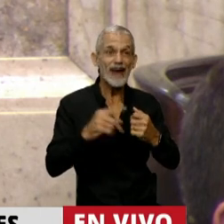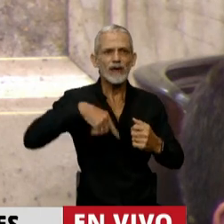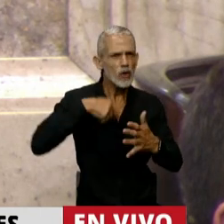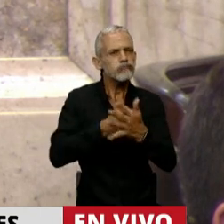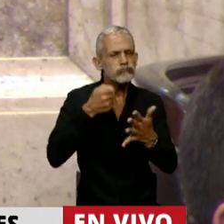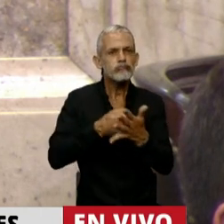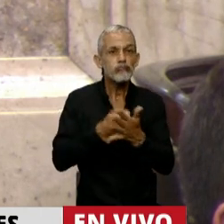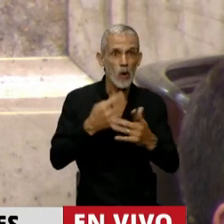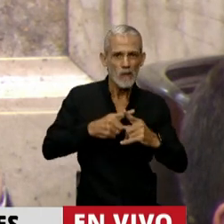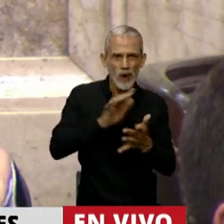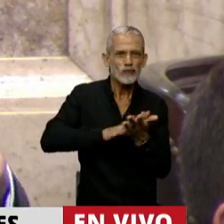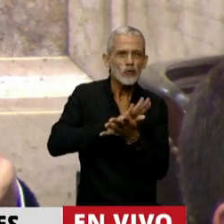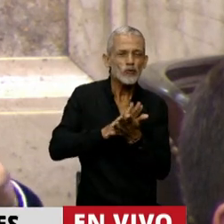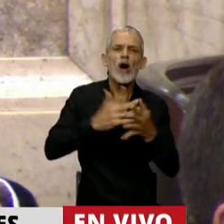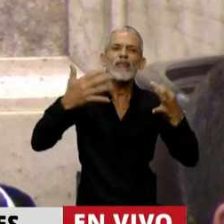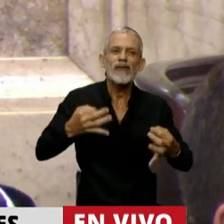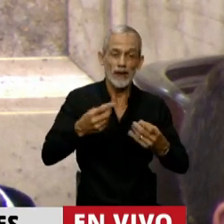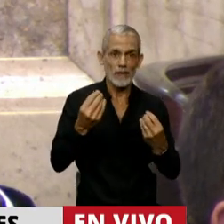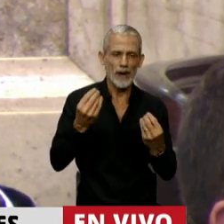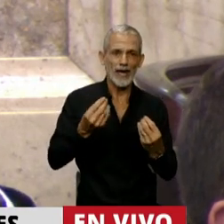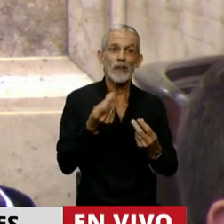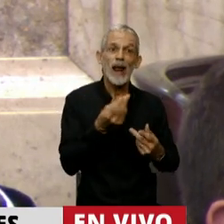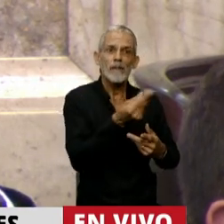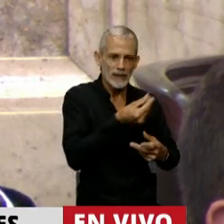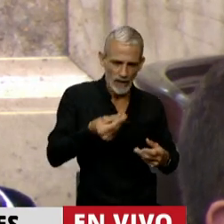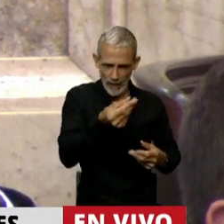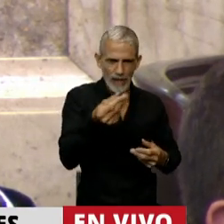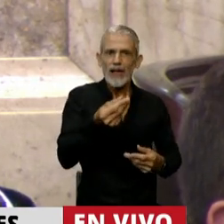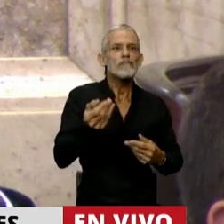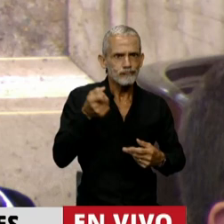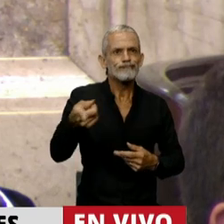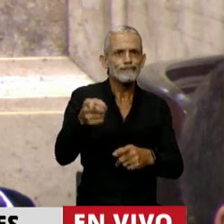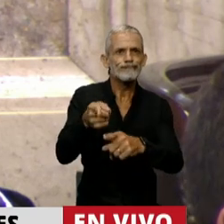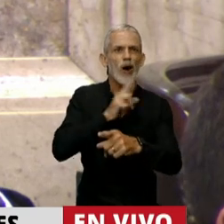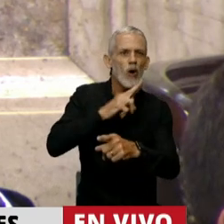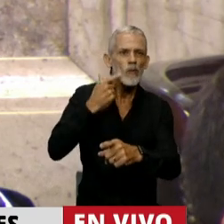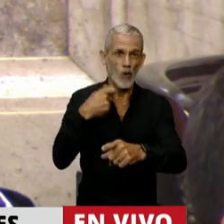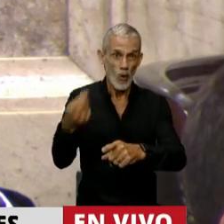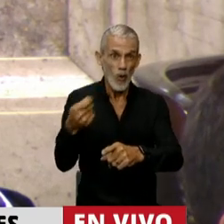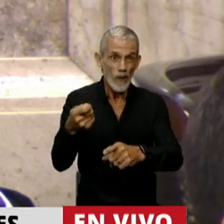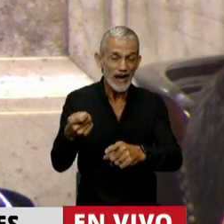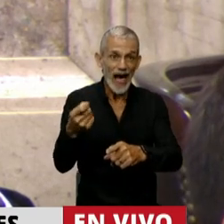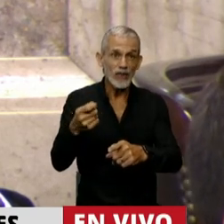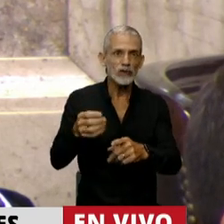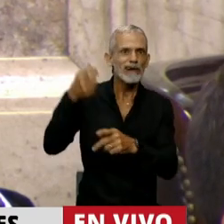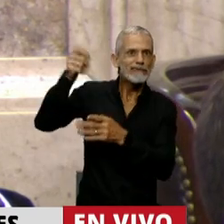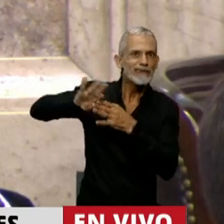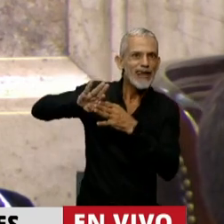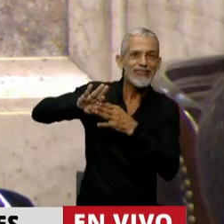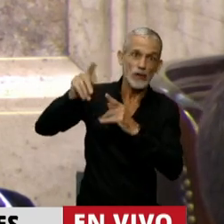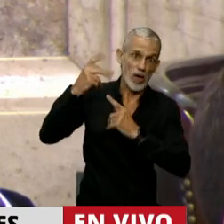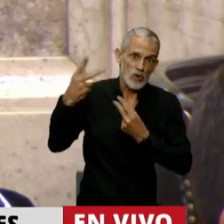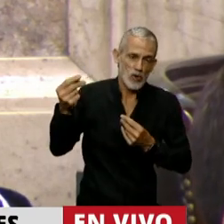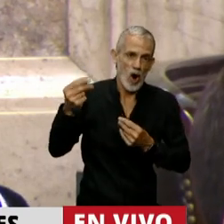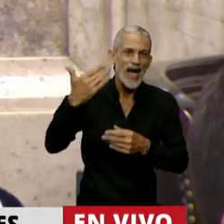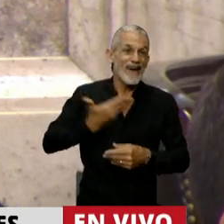seguir luchando por esta salida de fondo, porque la plata debe ir a las jubiladas y a los jubilados, no a los usureros de la deuda